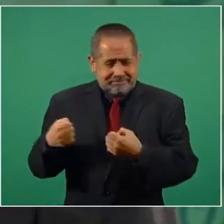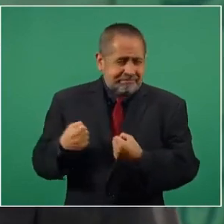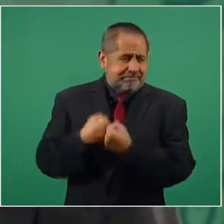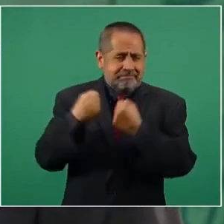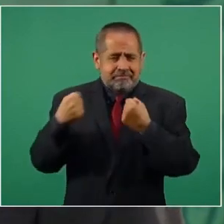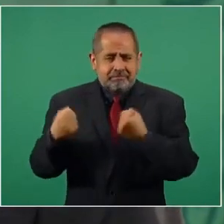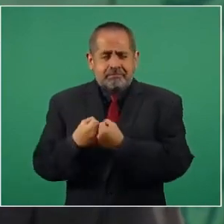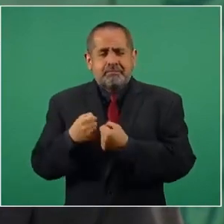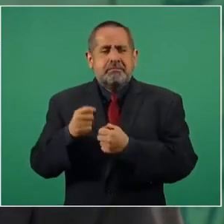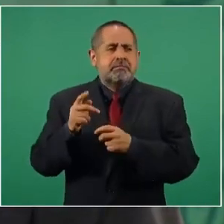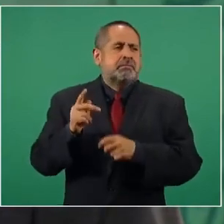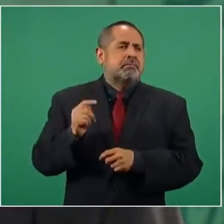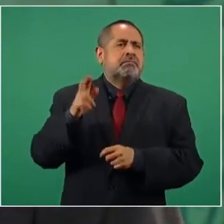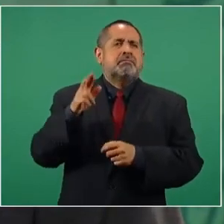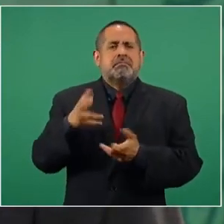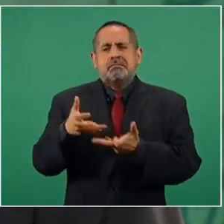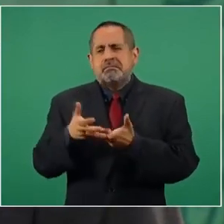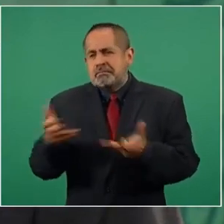por cuestiones agrarias,